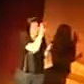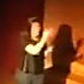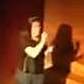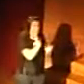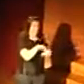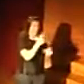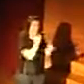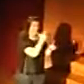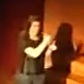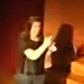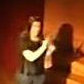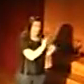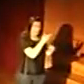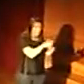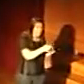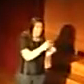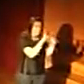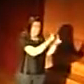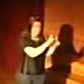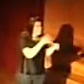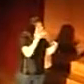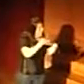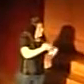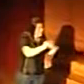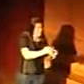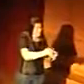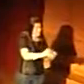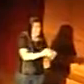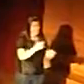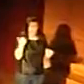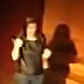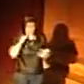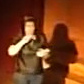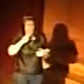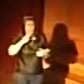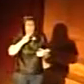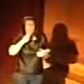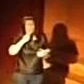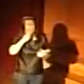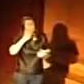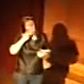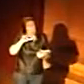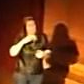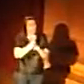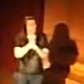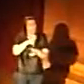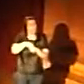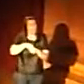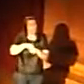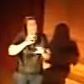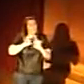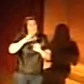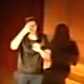pintado ya sus grandes primeros cuadros realistas no pero como José María brial que está trabajando en el teatro real está